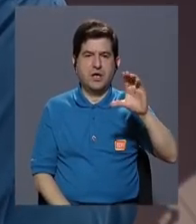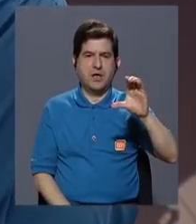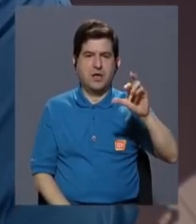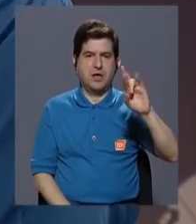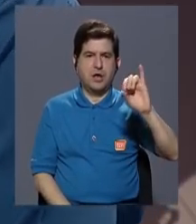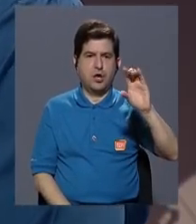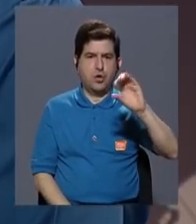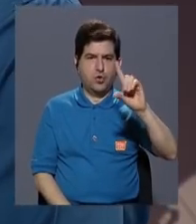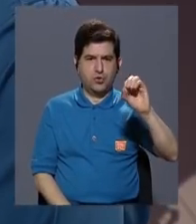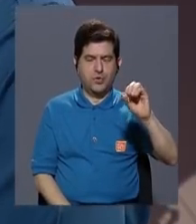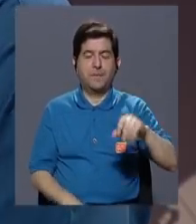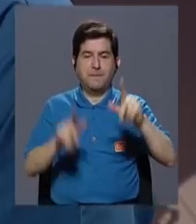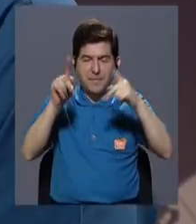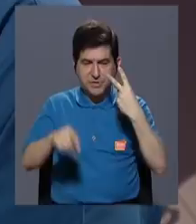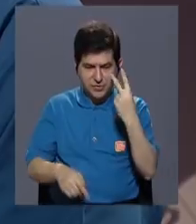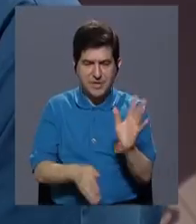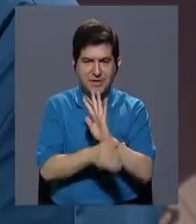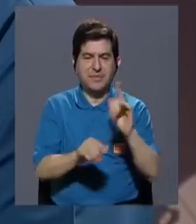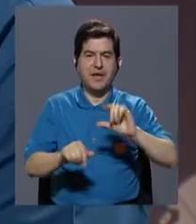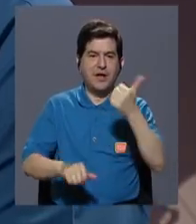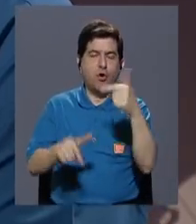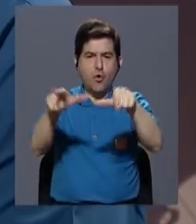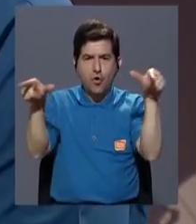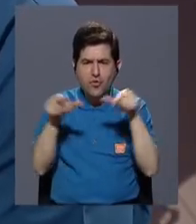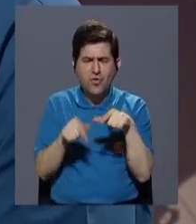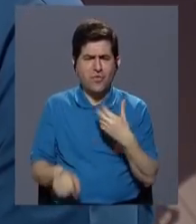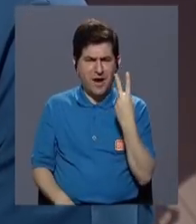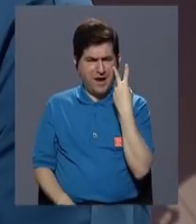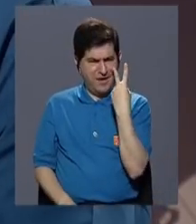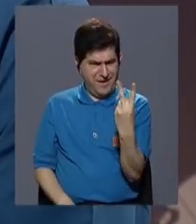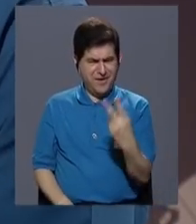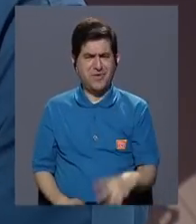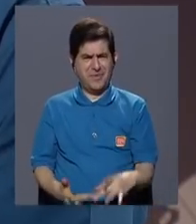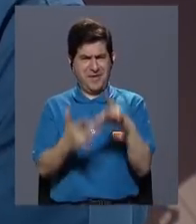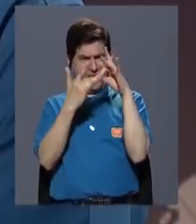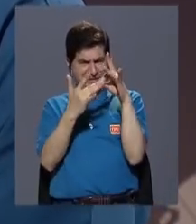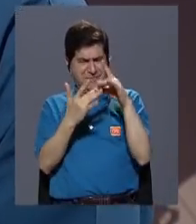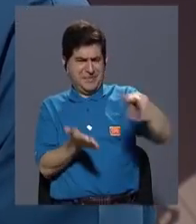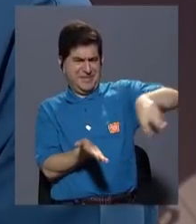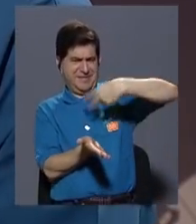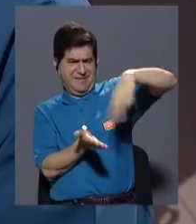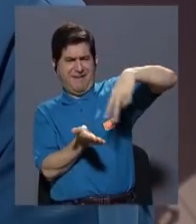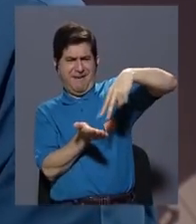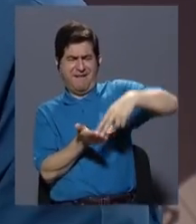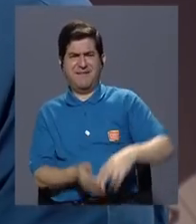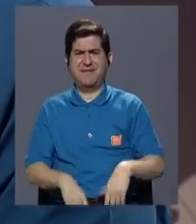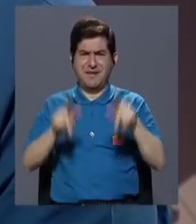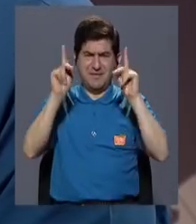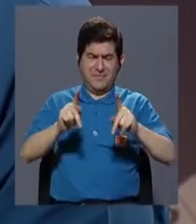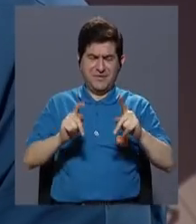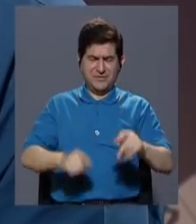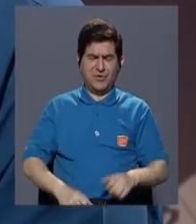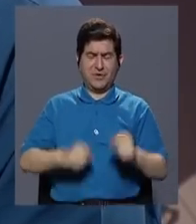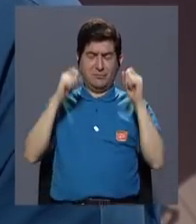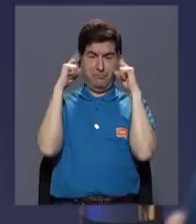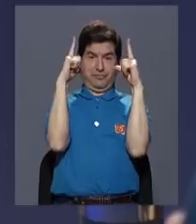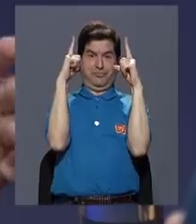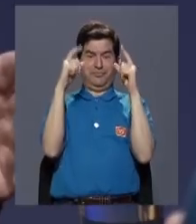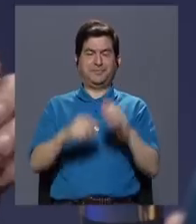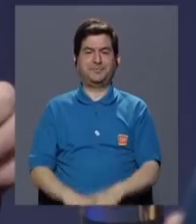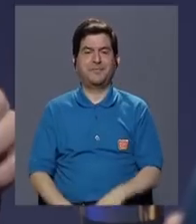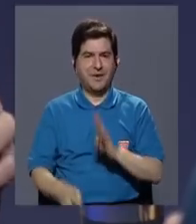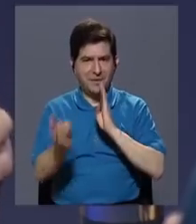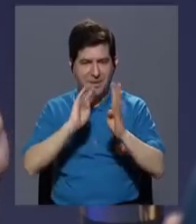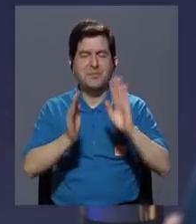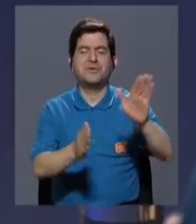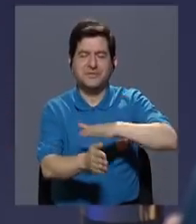otros lugares y la gente que ve la película de otro lugar si ve esta expresión particular de baile queda realmente muy sorprendido no vamos